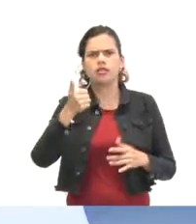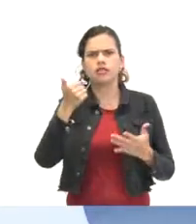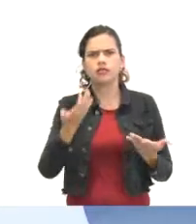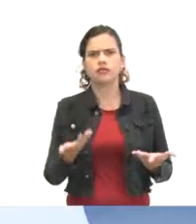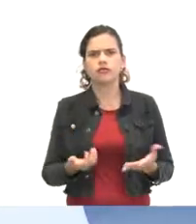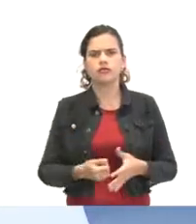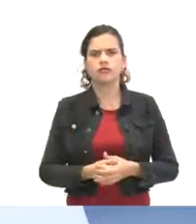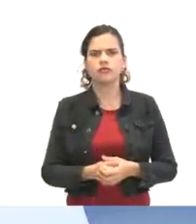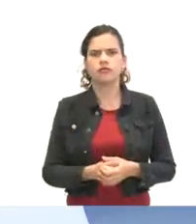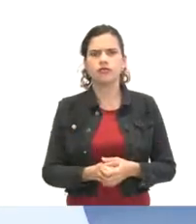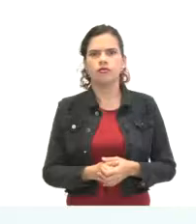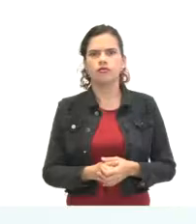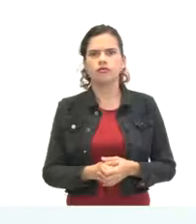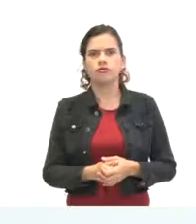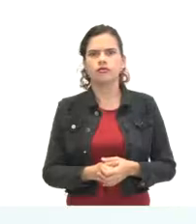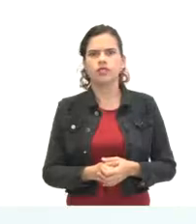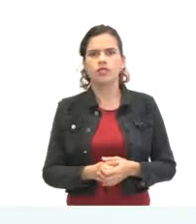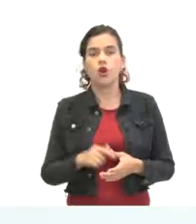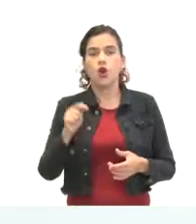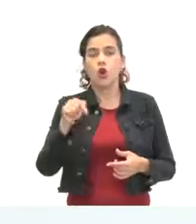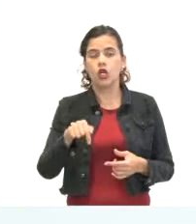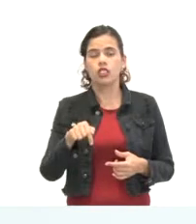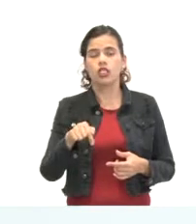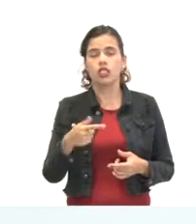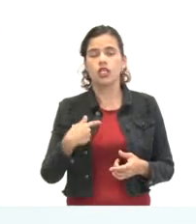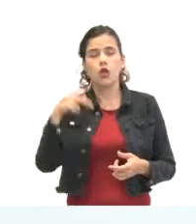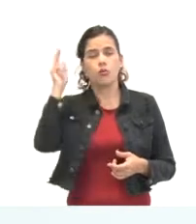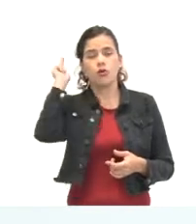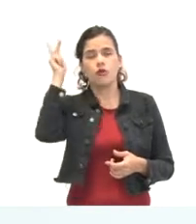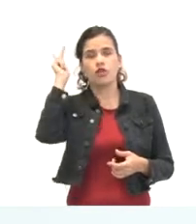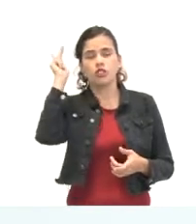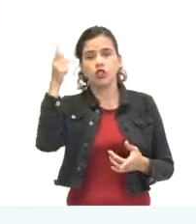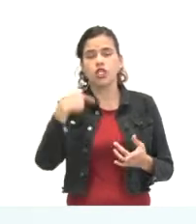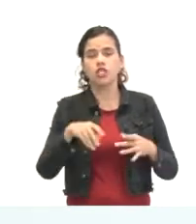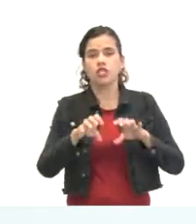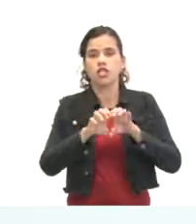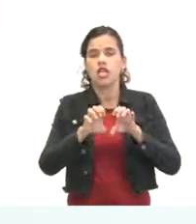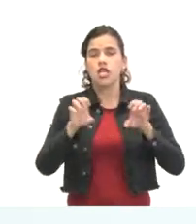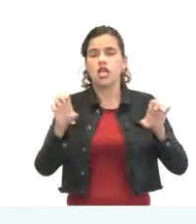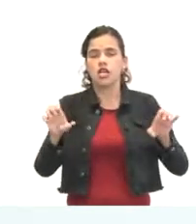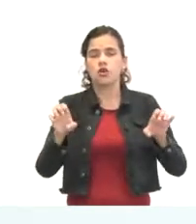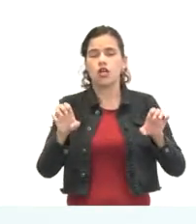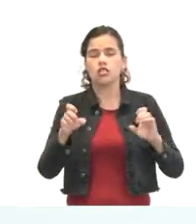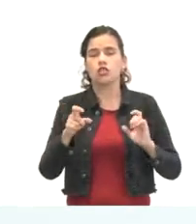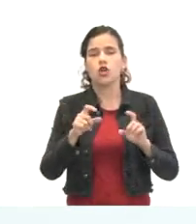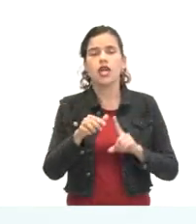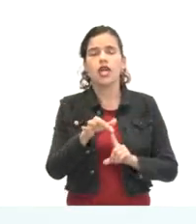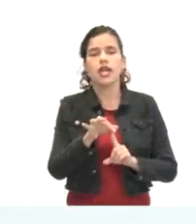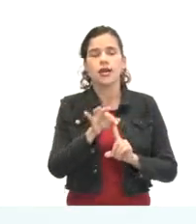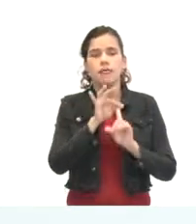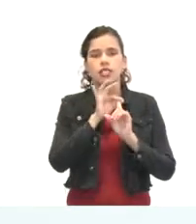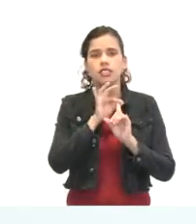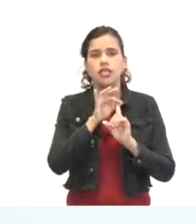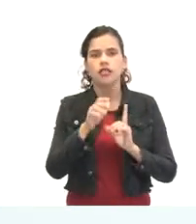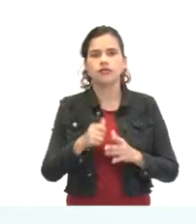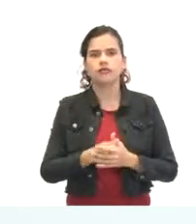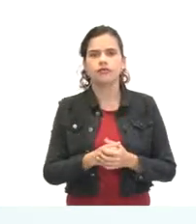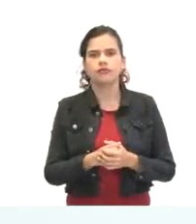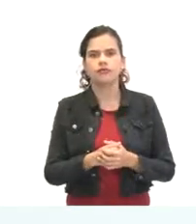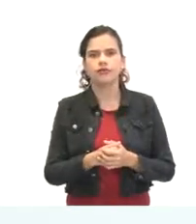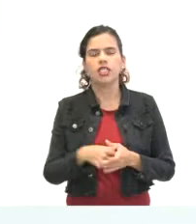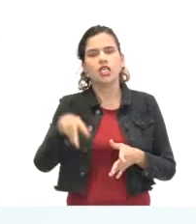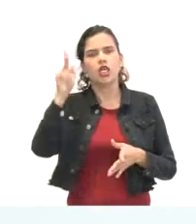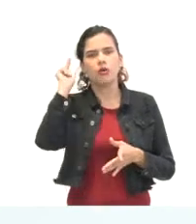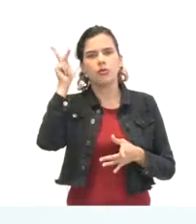Pues claro que sí, Williamy. Hoy estarán presentes los docentes de la modalidad con necesidades educativas especiales y